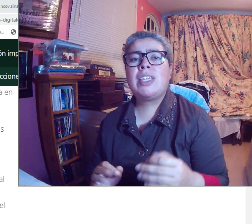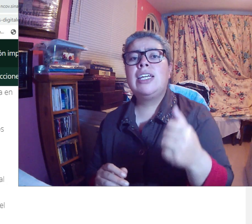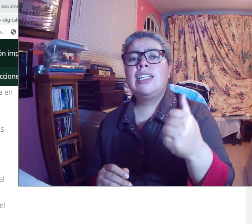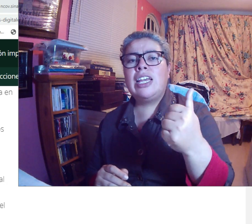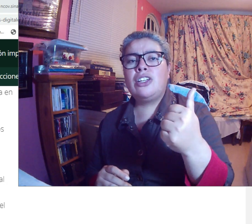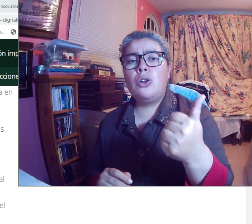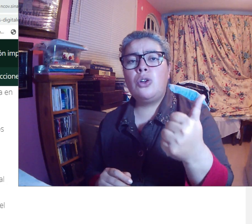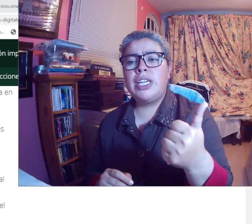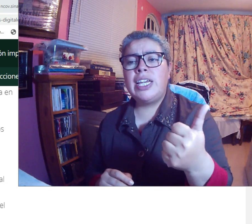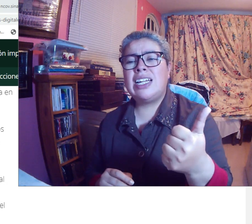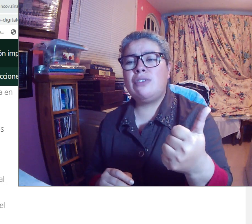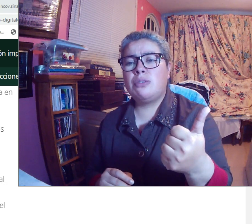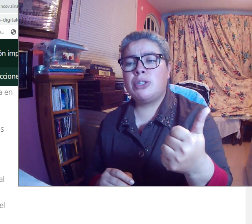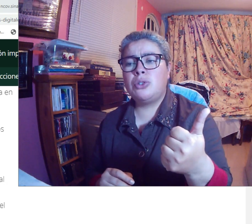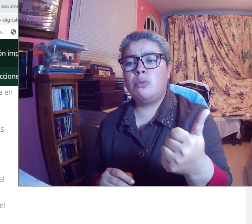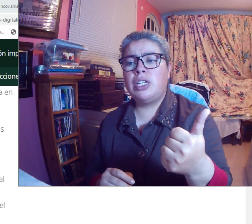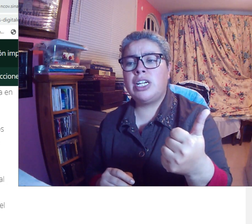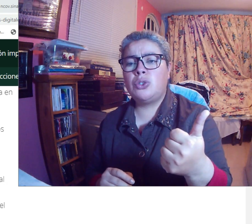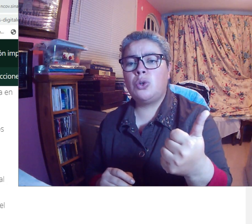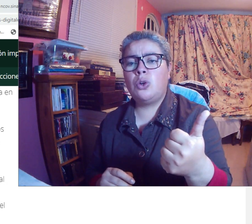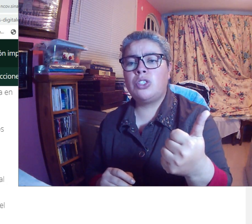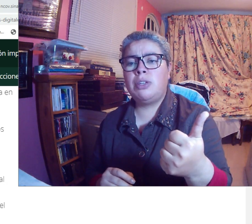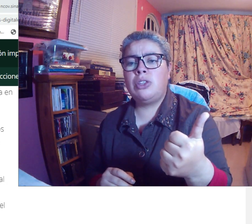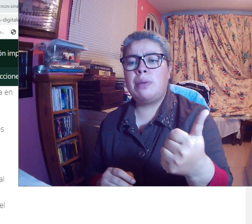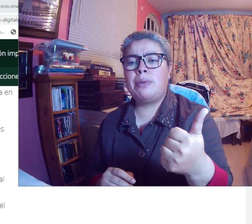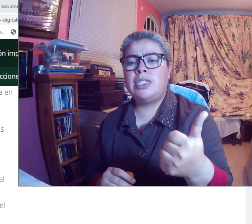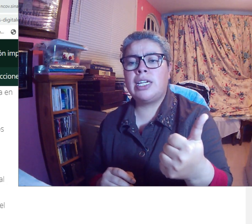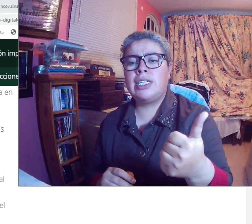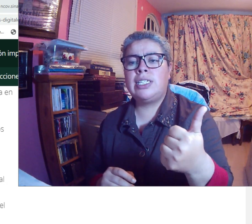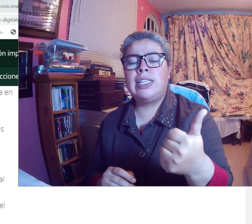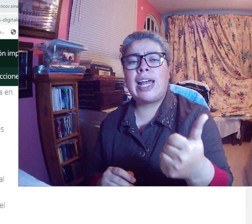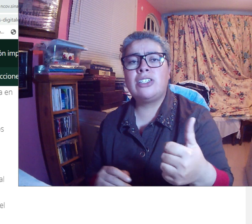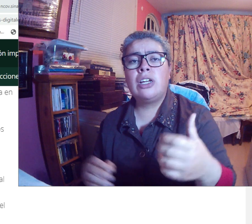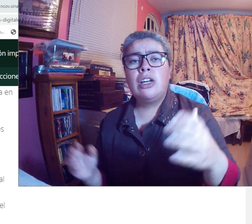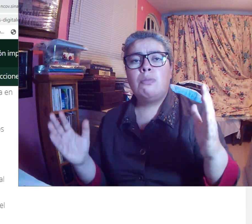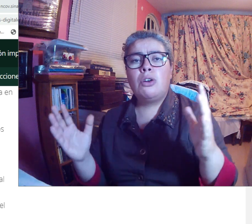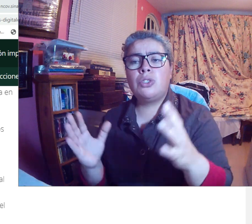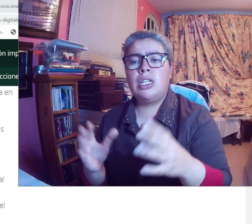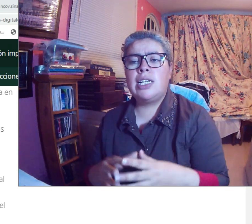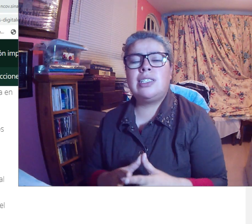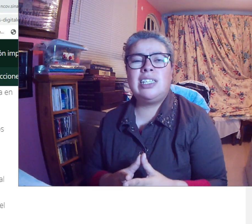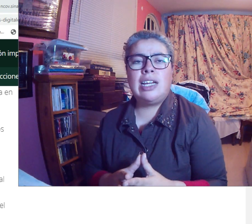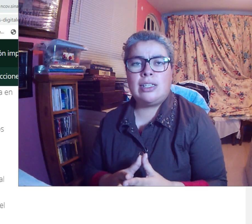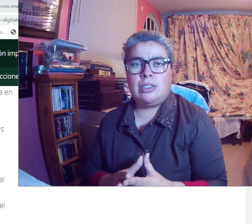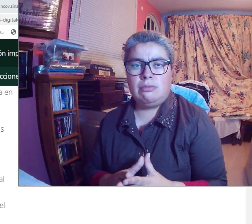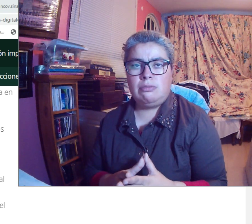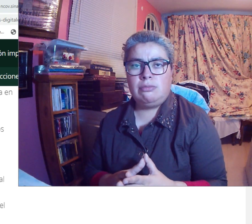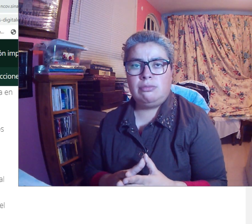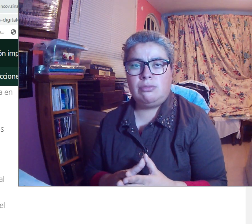a Tecnologías de la Información, Comunicación, Conocimiento y Aprendizajes Digitales, por sus siglas